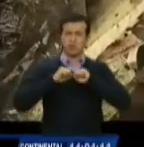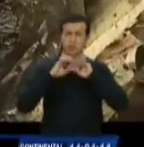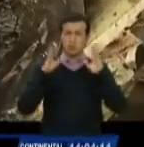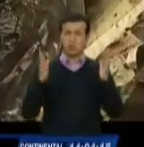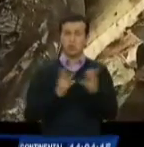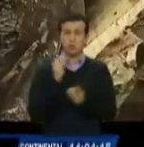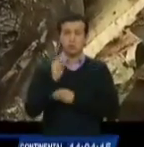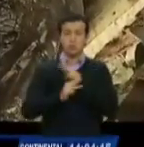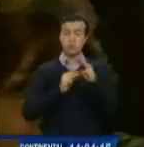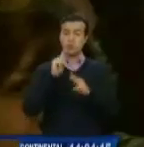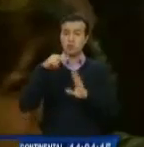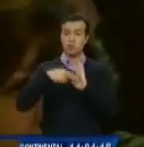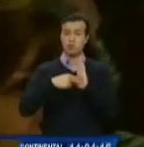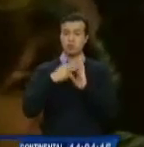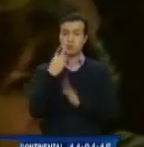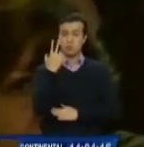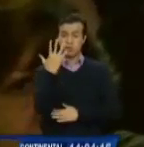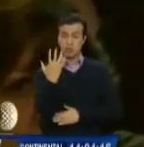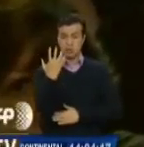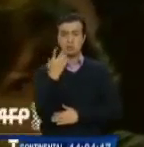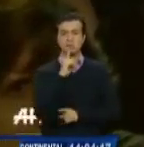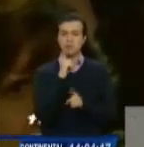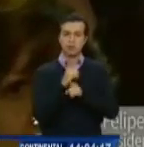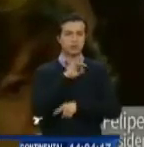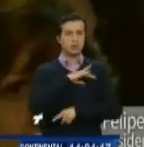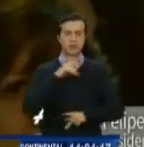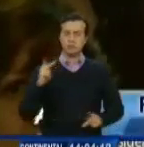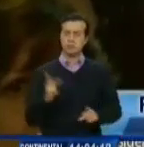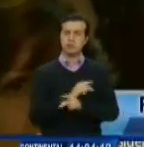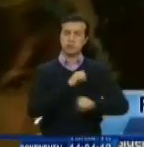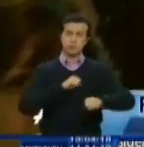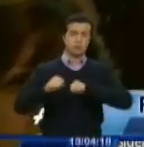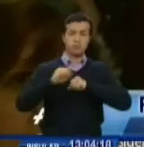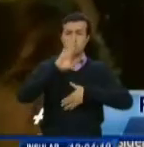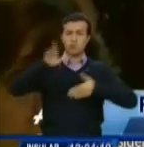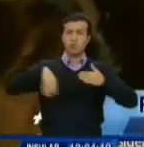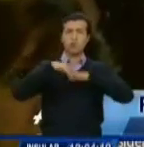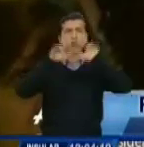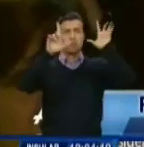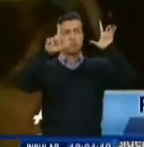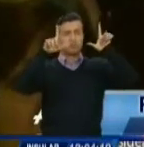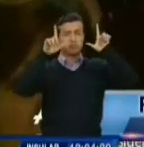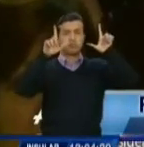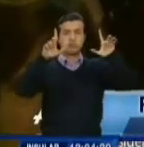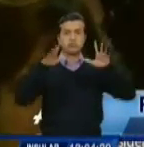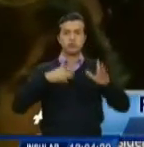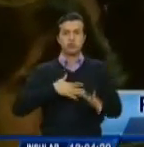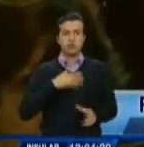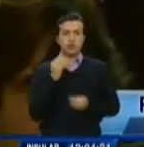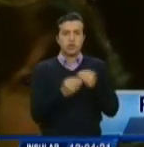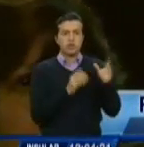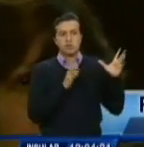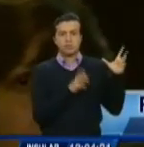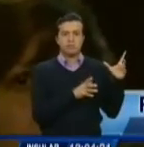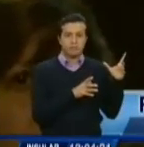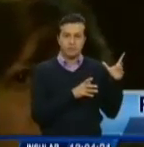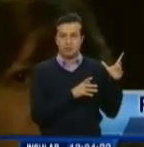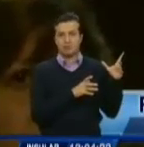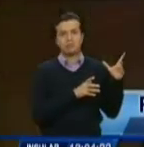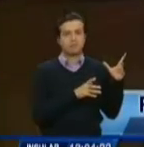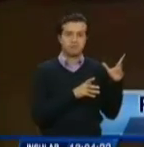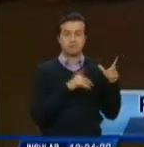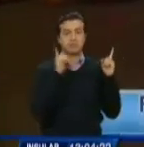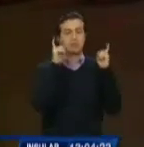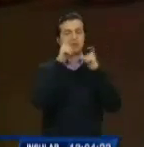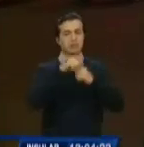en lo que va de este año. Se movía mucho todo lo que eran los carteles, los semáforos, tanto que me tuve que afirmar de un poste porque no se podía mantener en